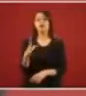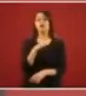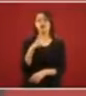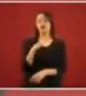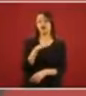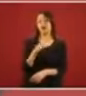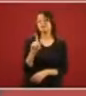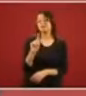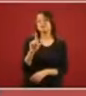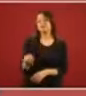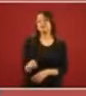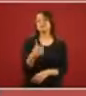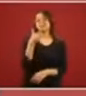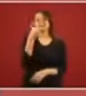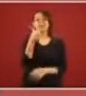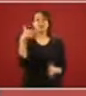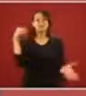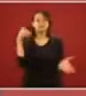76,000 elementos.